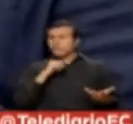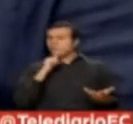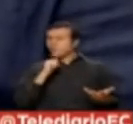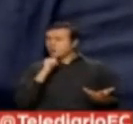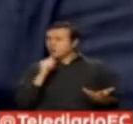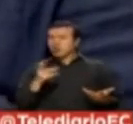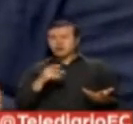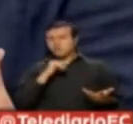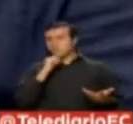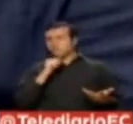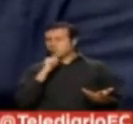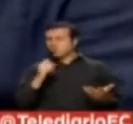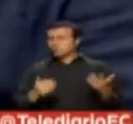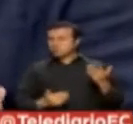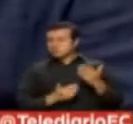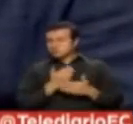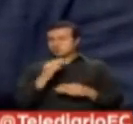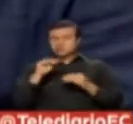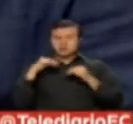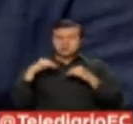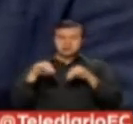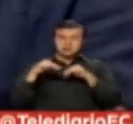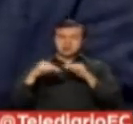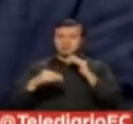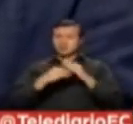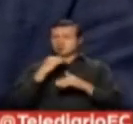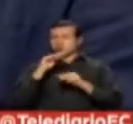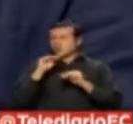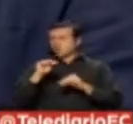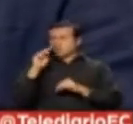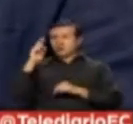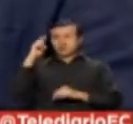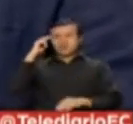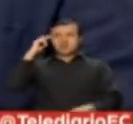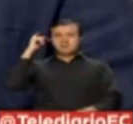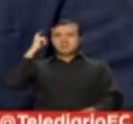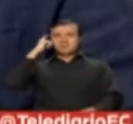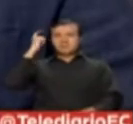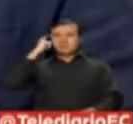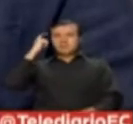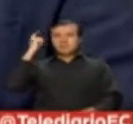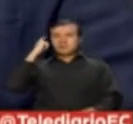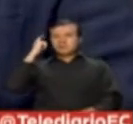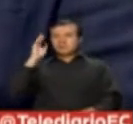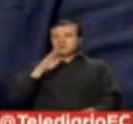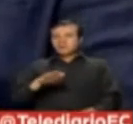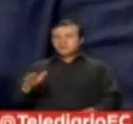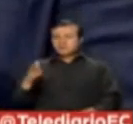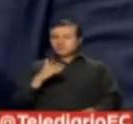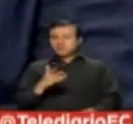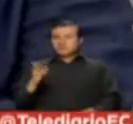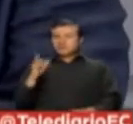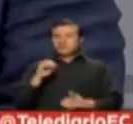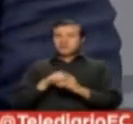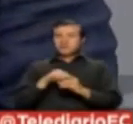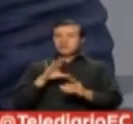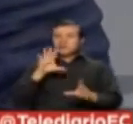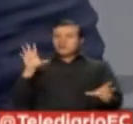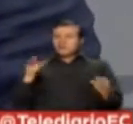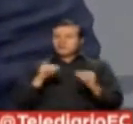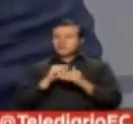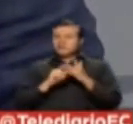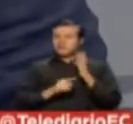ejercicio de nuevas metodologías que tienen que ver con el razonamiento de los estudiantes con la implicación con su